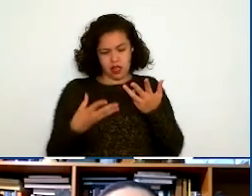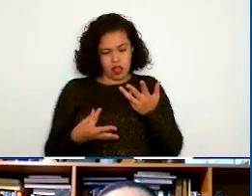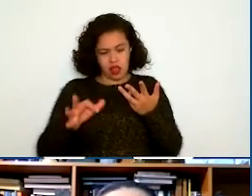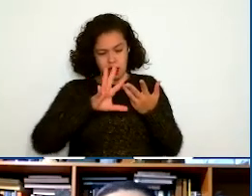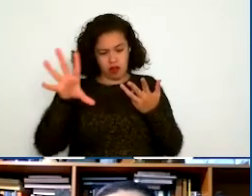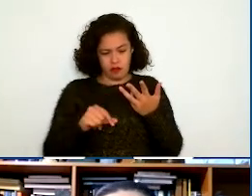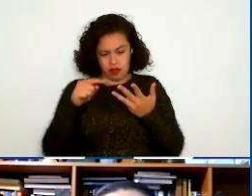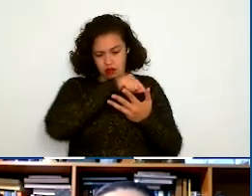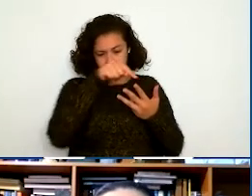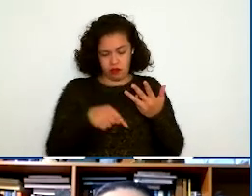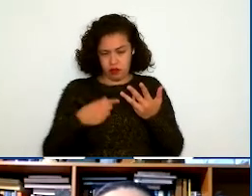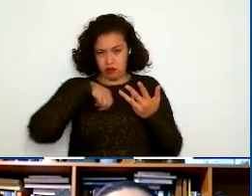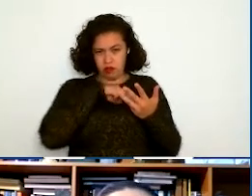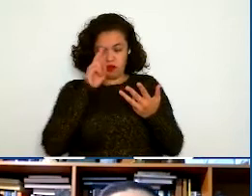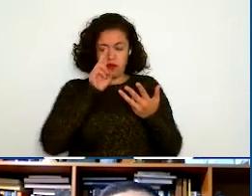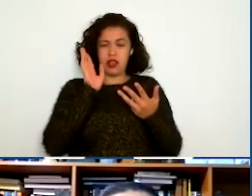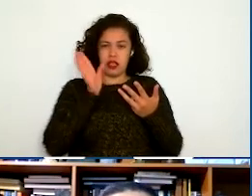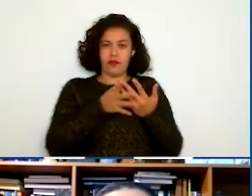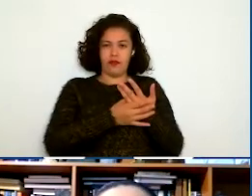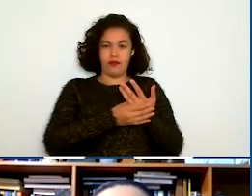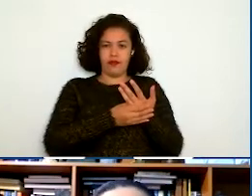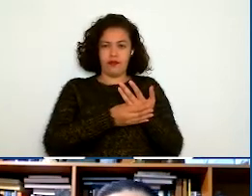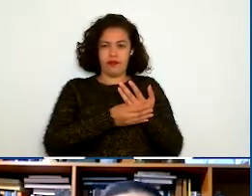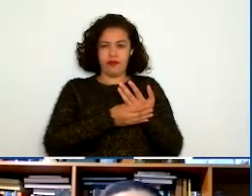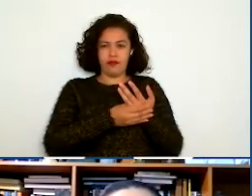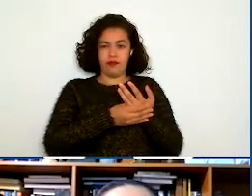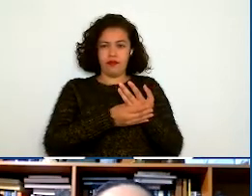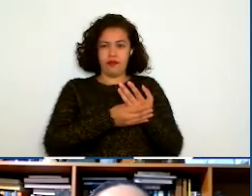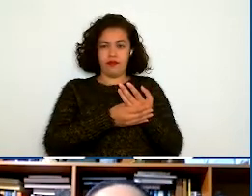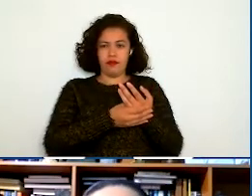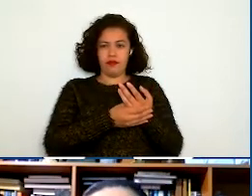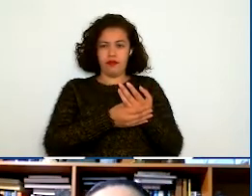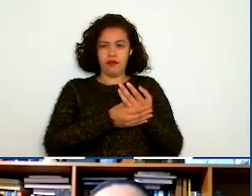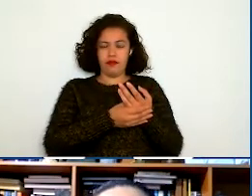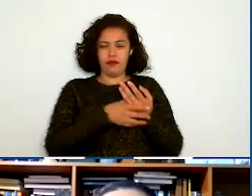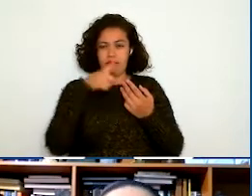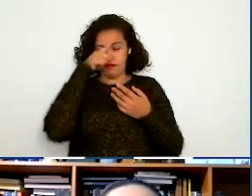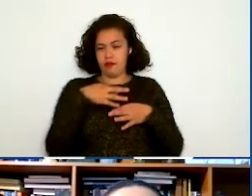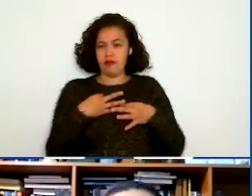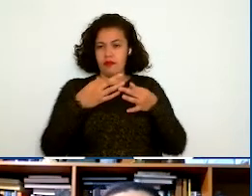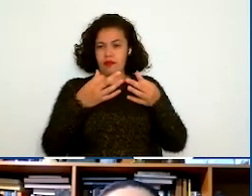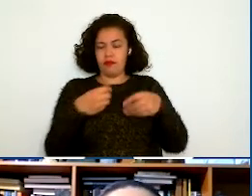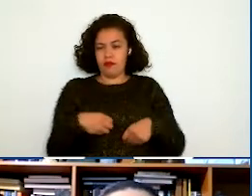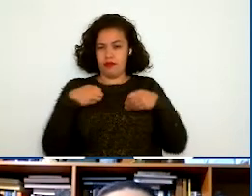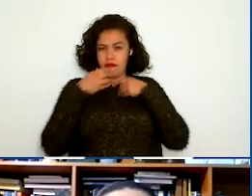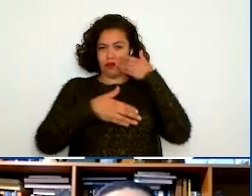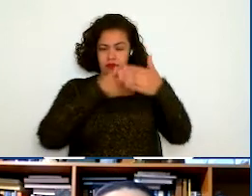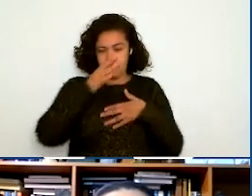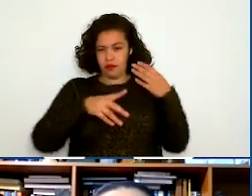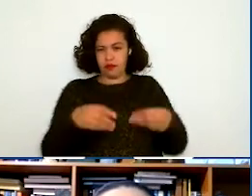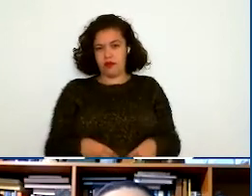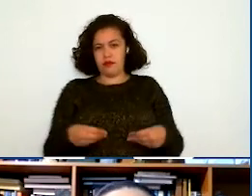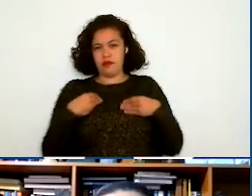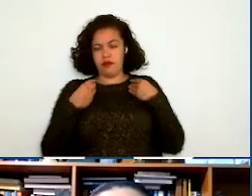integrada que ya veíamos, ¿no? Es la calidad de vida, la calidad del servicio y la calidad de vida